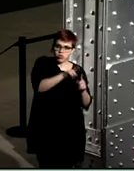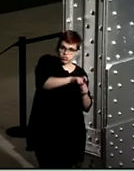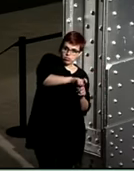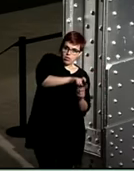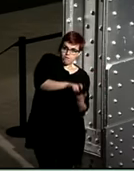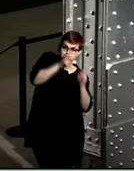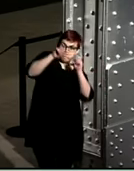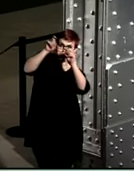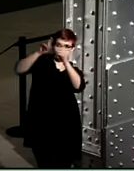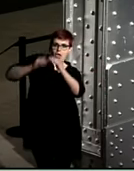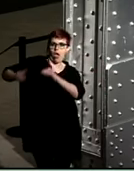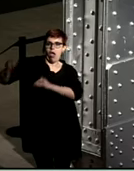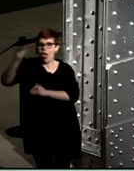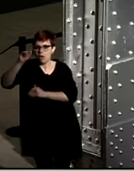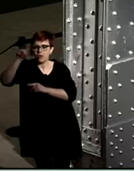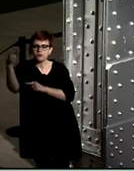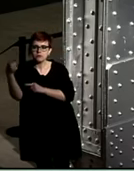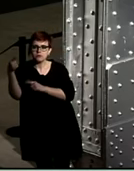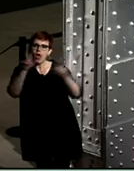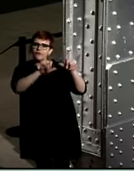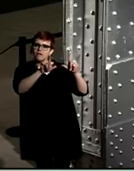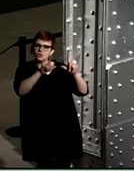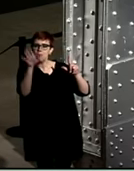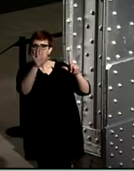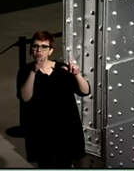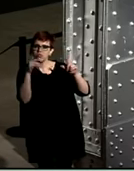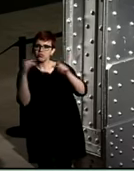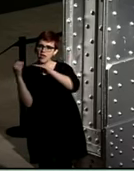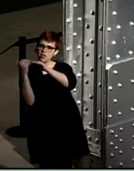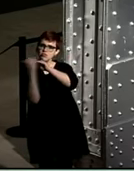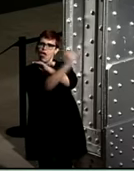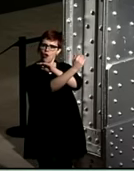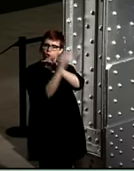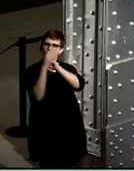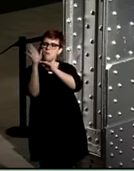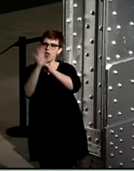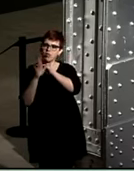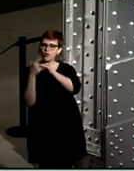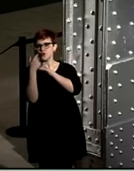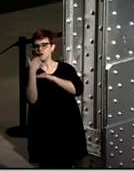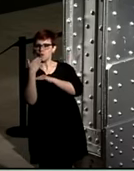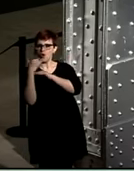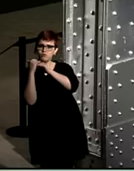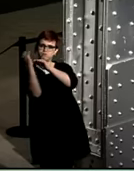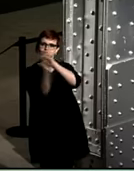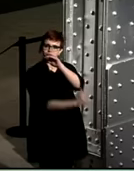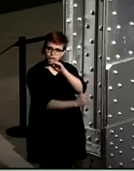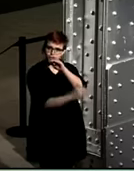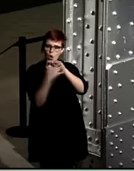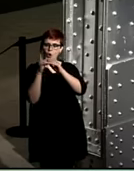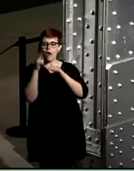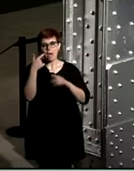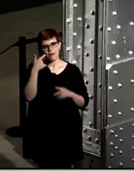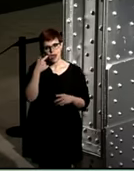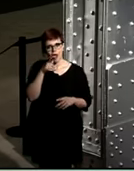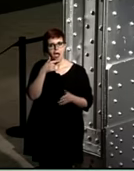tele el camino es exactamente llano, o hay una cuesta que en un momento se sube y en otro se baja. No seas